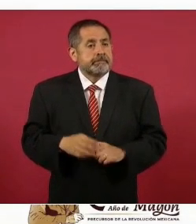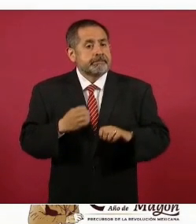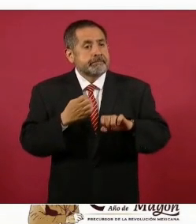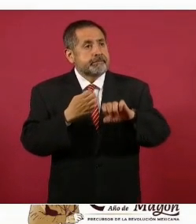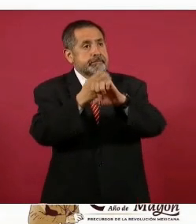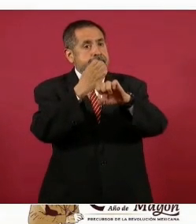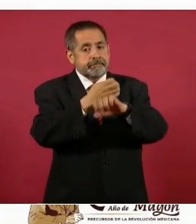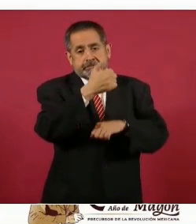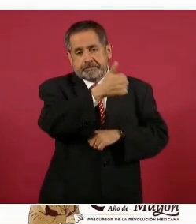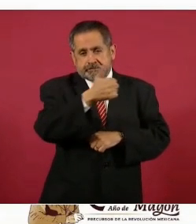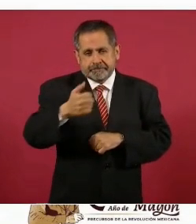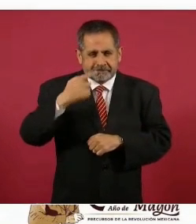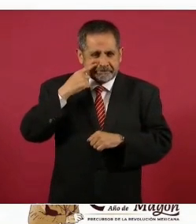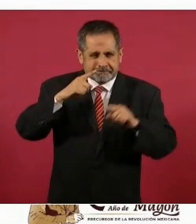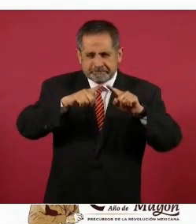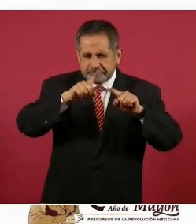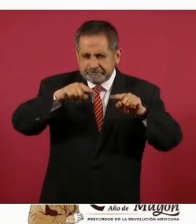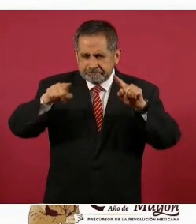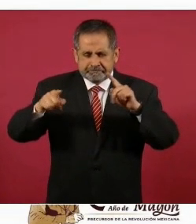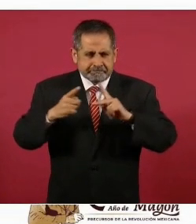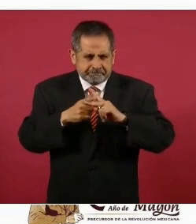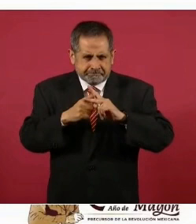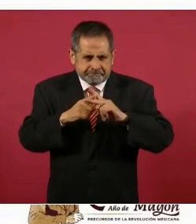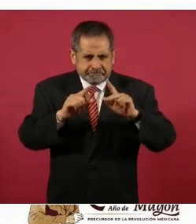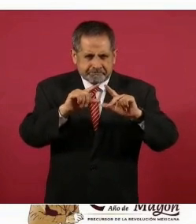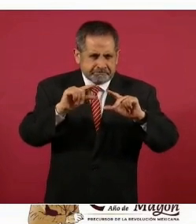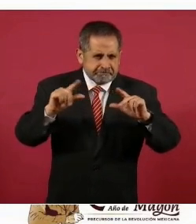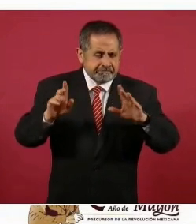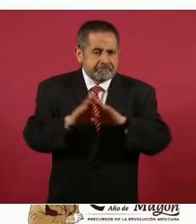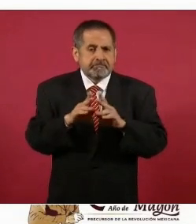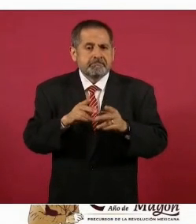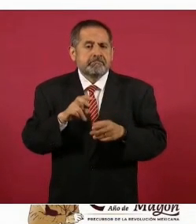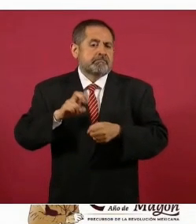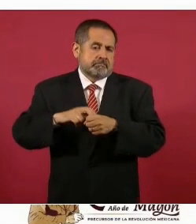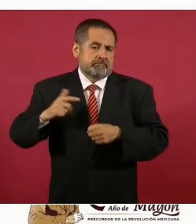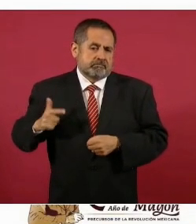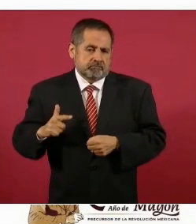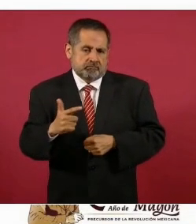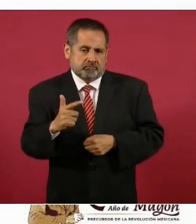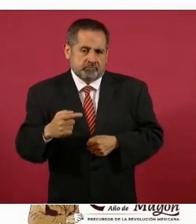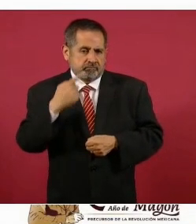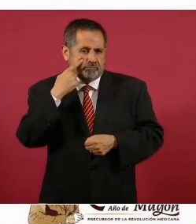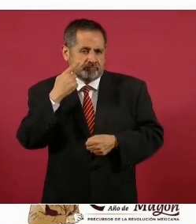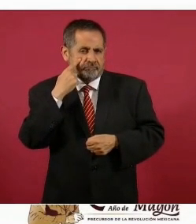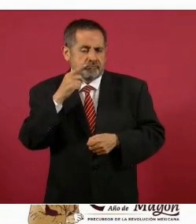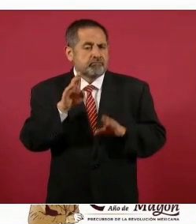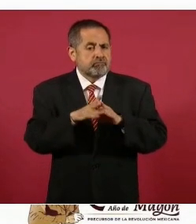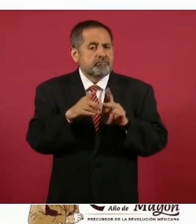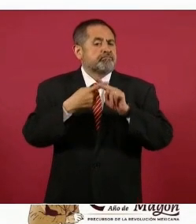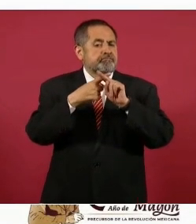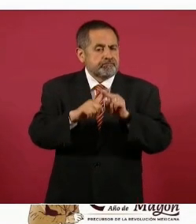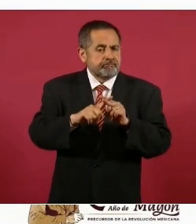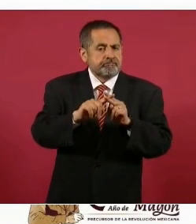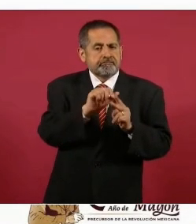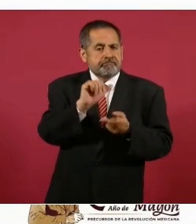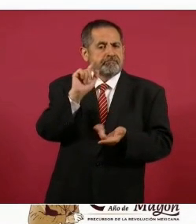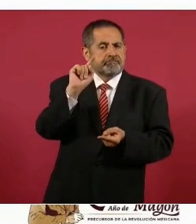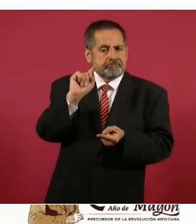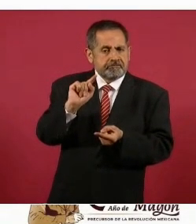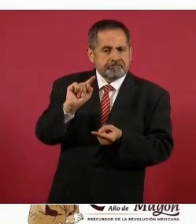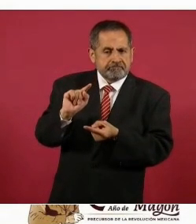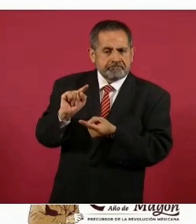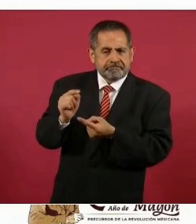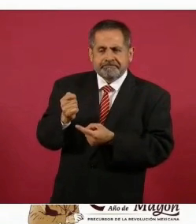entidades Aquí vemos las gráficas muy rápidamente en el caso de Guanajuato como va la tendencia a la baja también